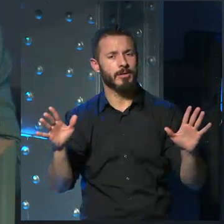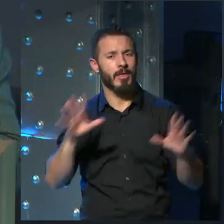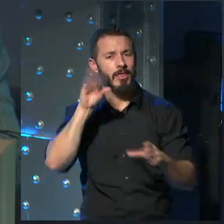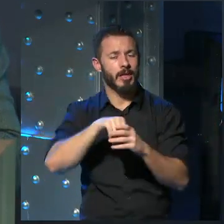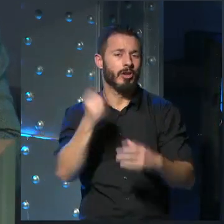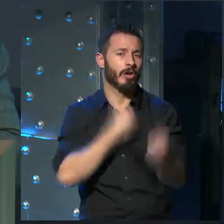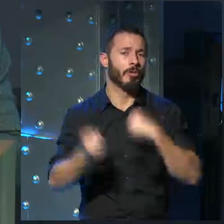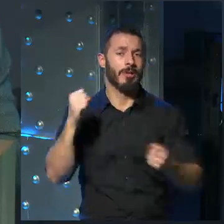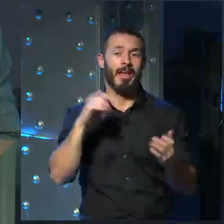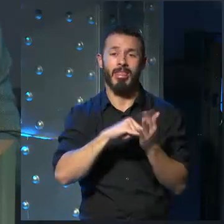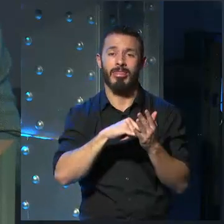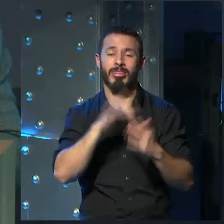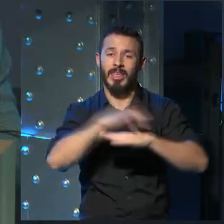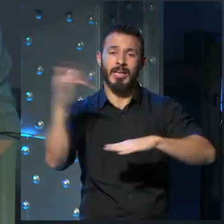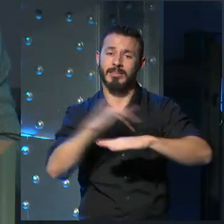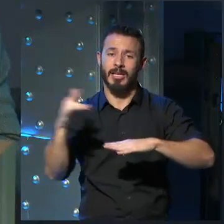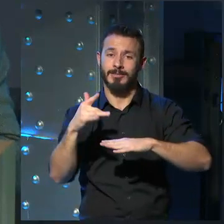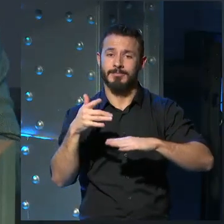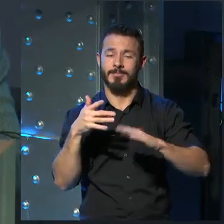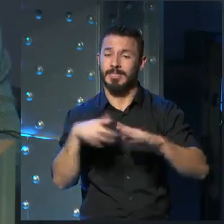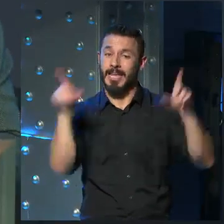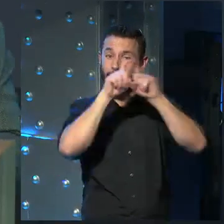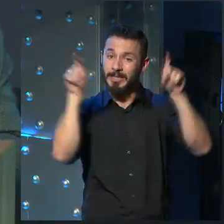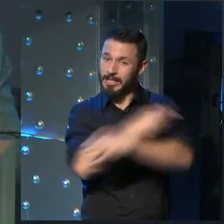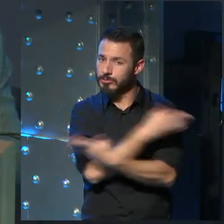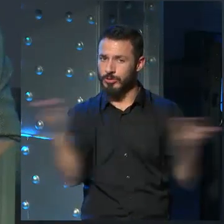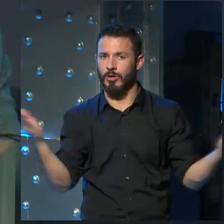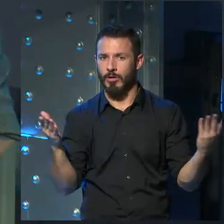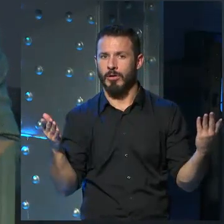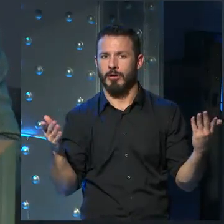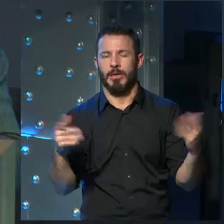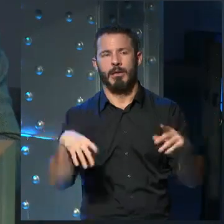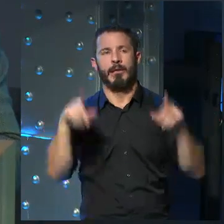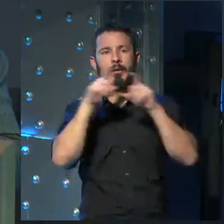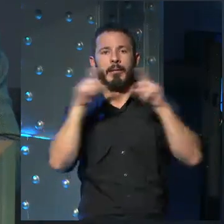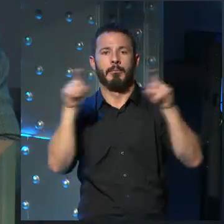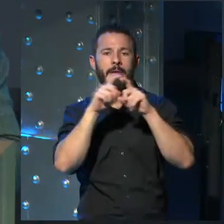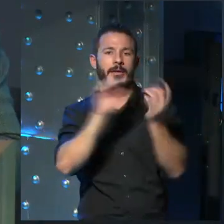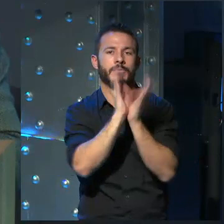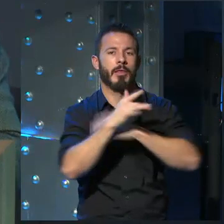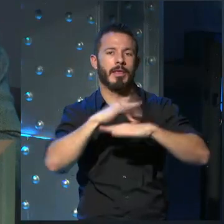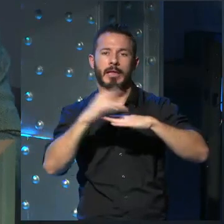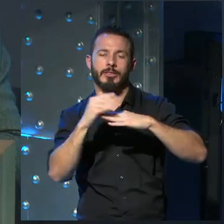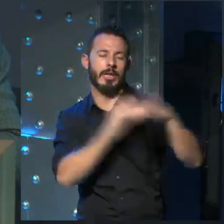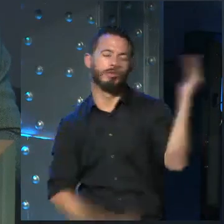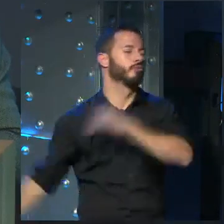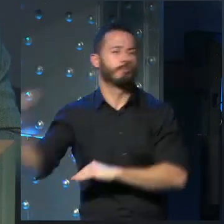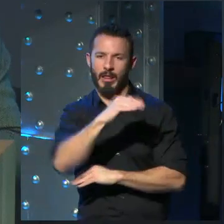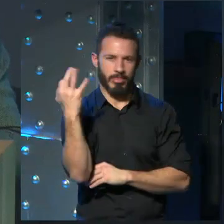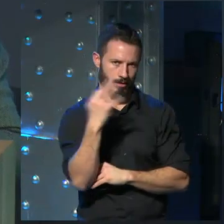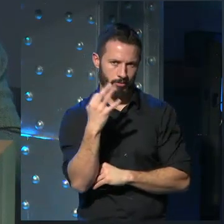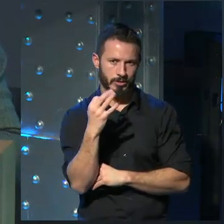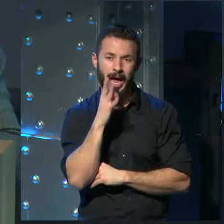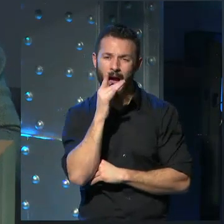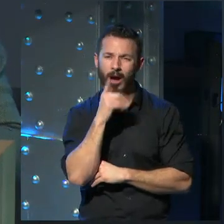que todas las empresas, efectivamente, tenemos que ir más allá del concepto, superar el concepto de la transformación digital, tenemos que entrar en una